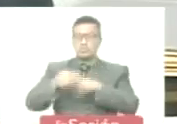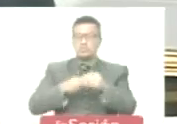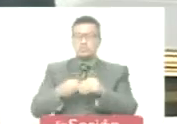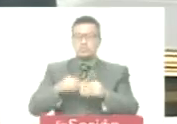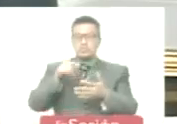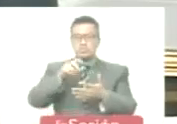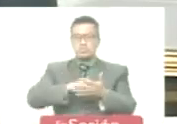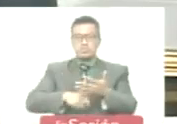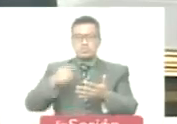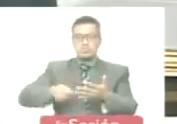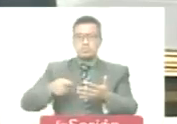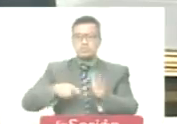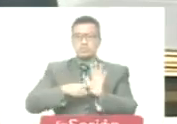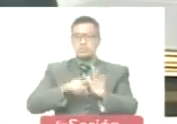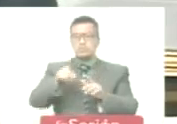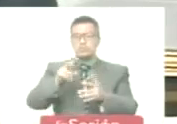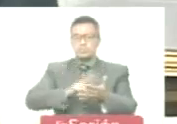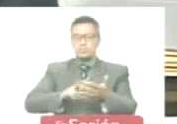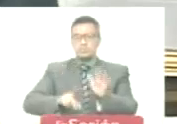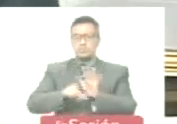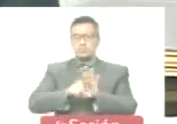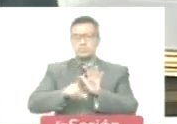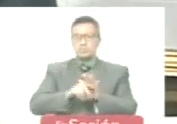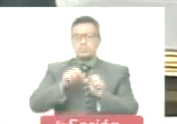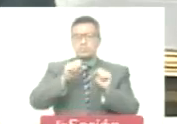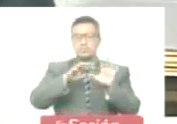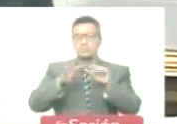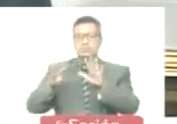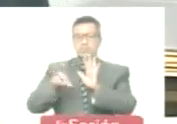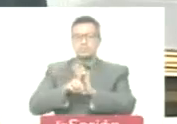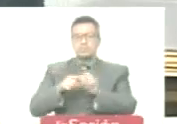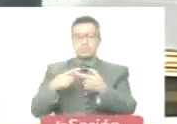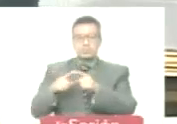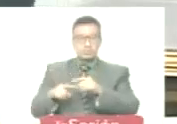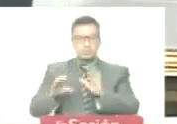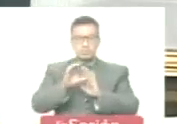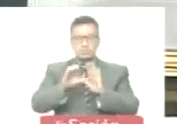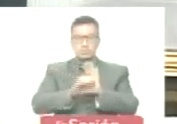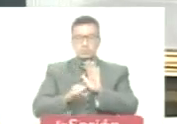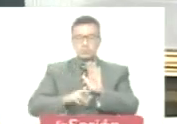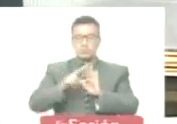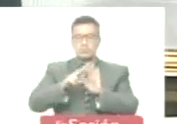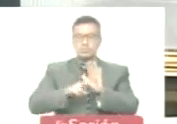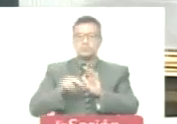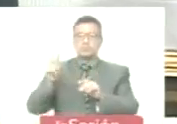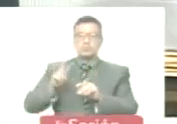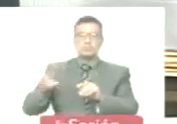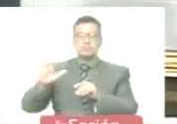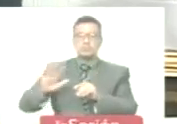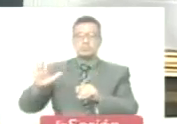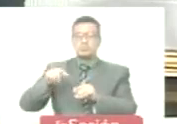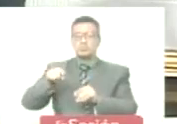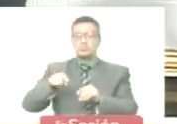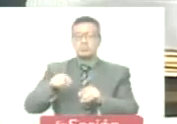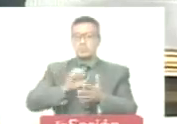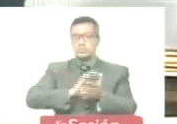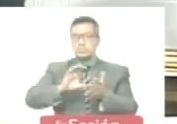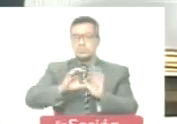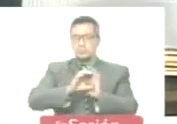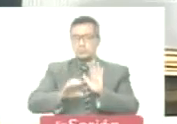etc. Esta es una ley que se basa en el artículo 99, entre otros, de la Constitución de la República Bolivariana de Venezuela. Y si en la